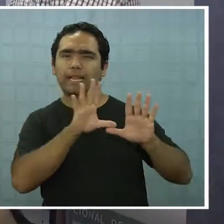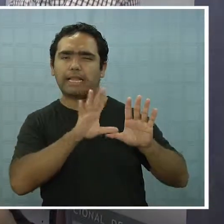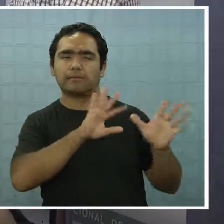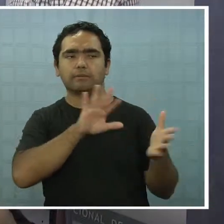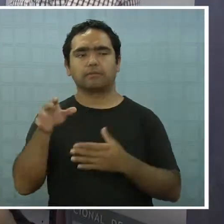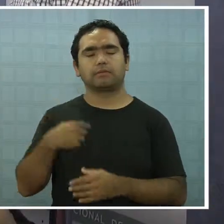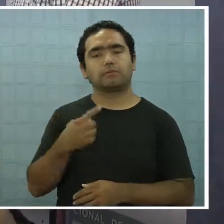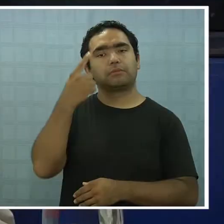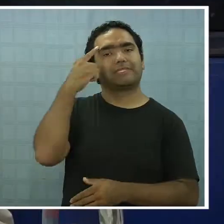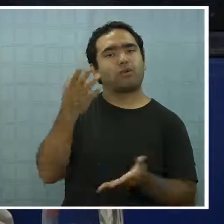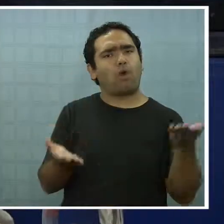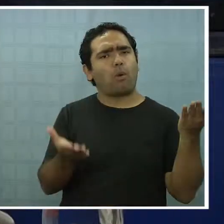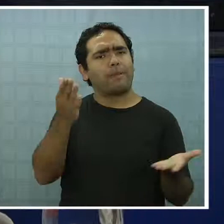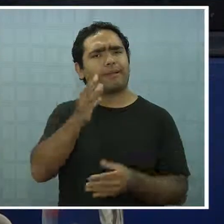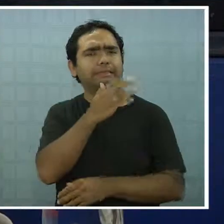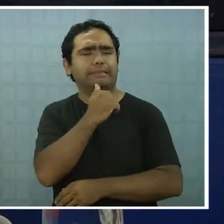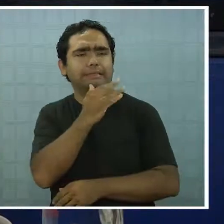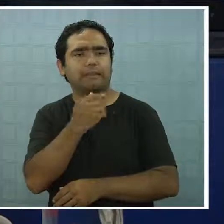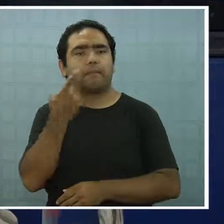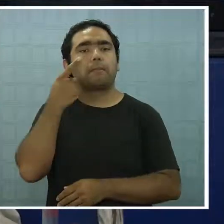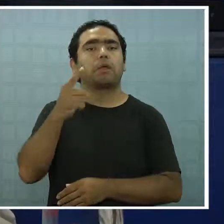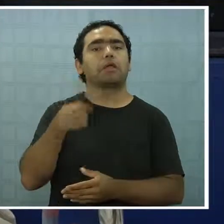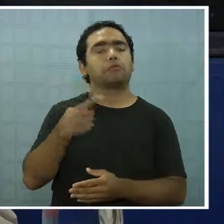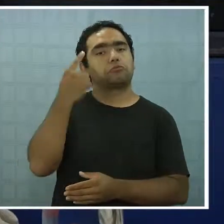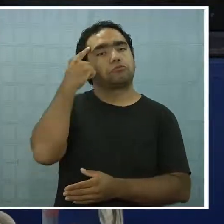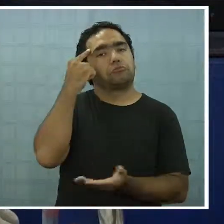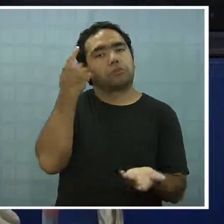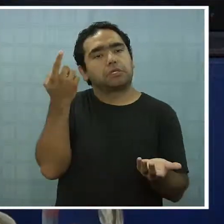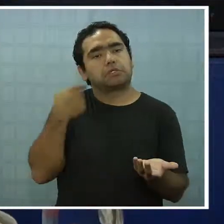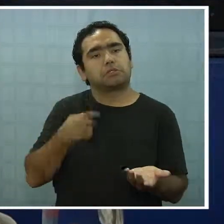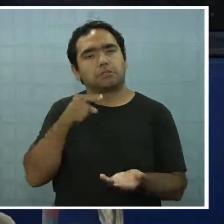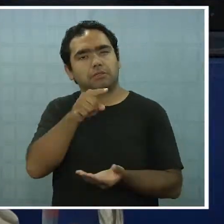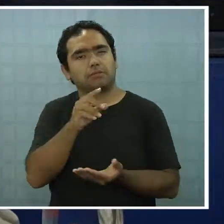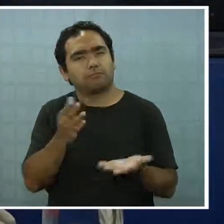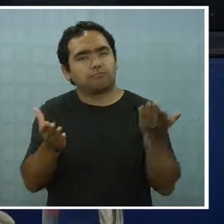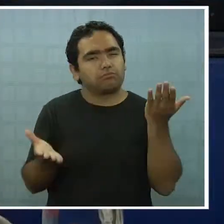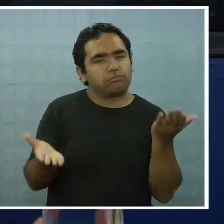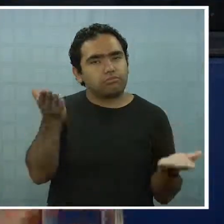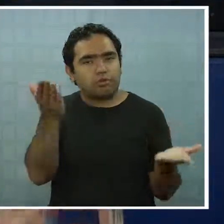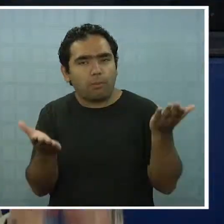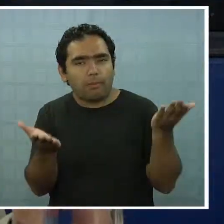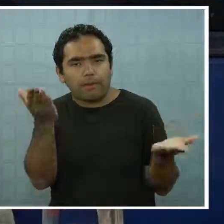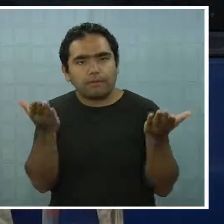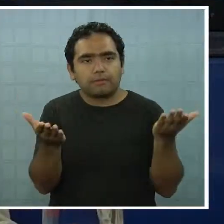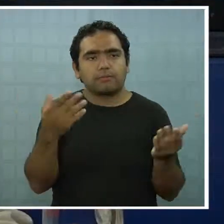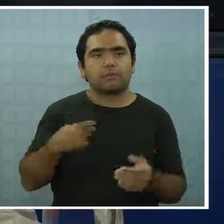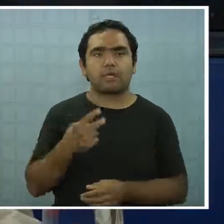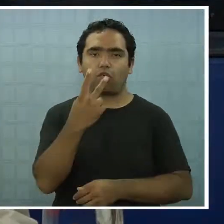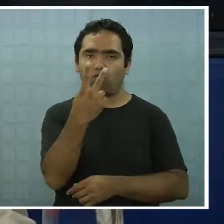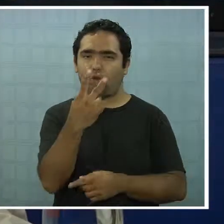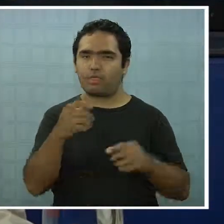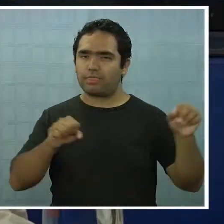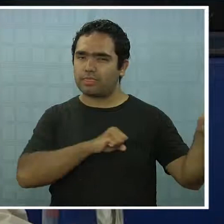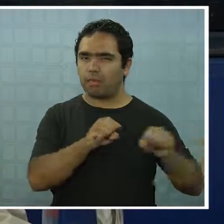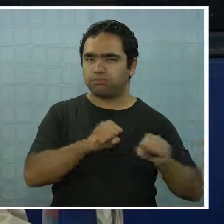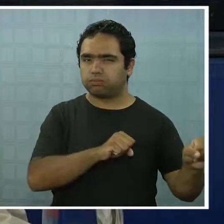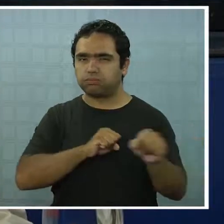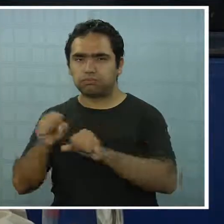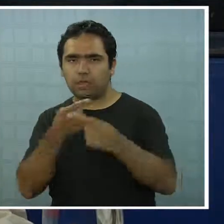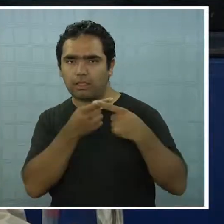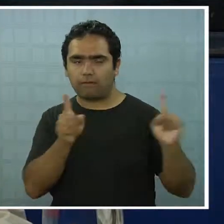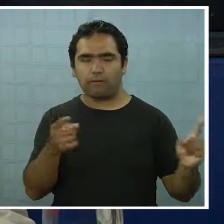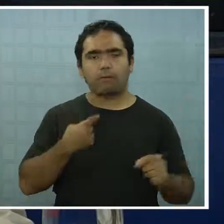muy comparable, pero si uno tuviera que establecer con la arbitrariedad que esto significa, las comparaciones, porque fueron 2 terremotos diferentes, digamos,